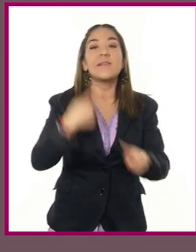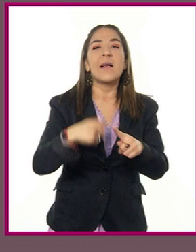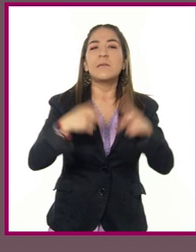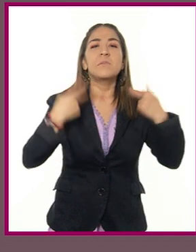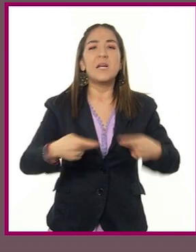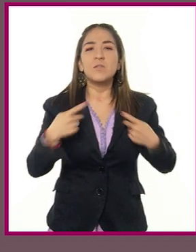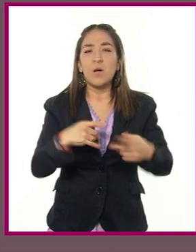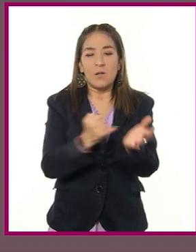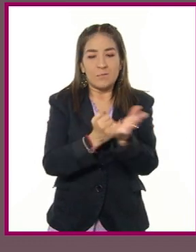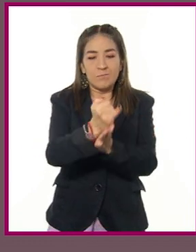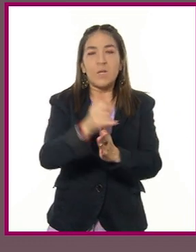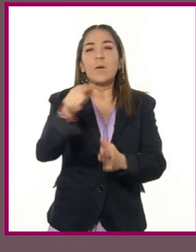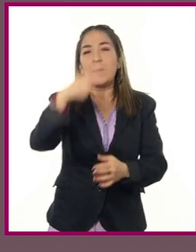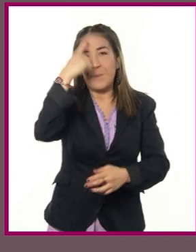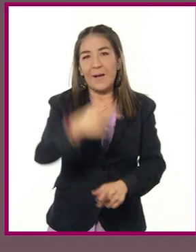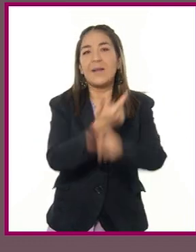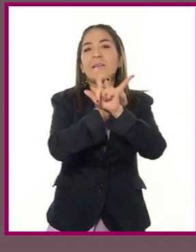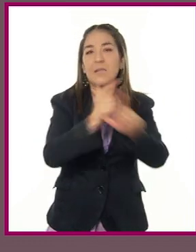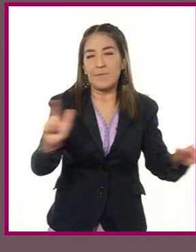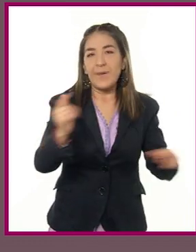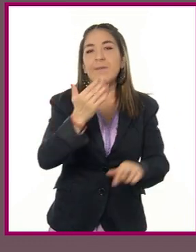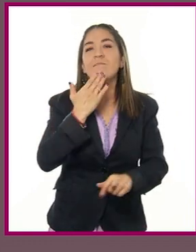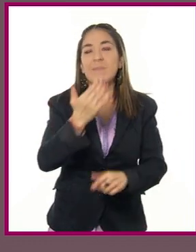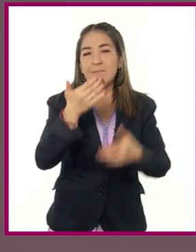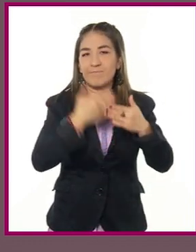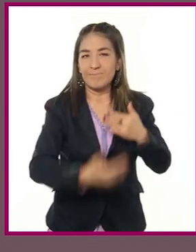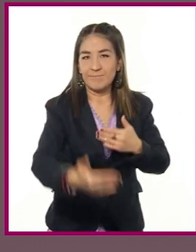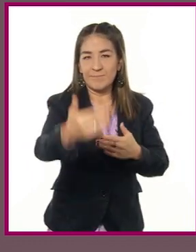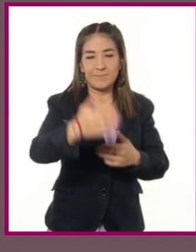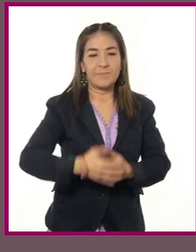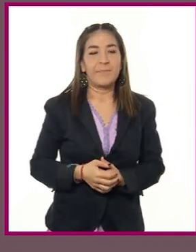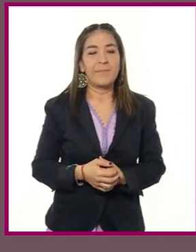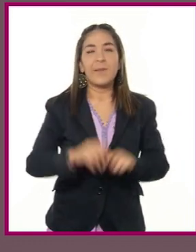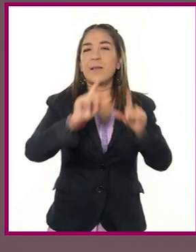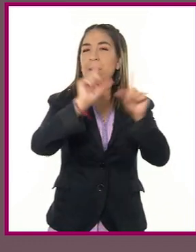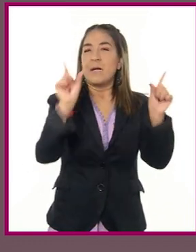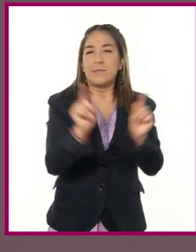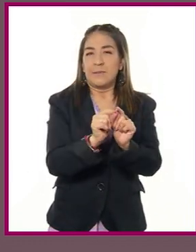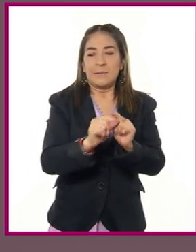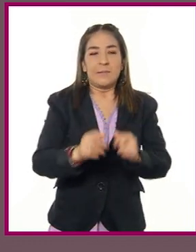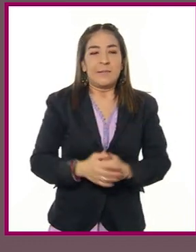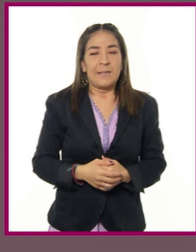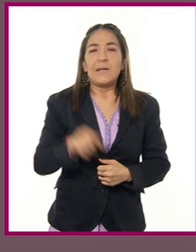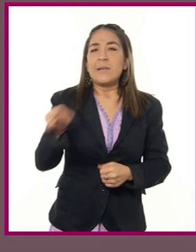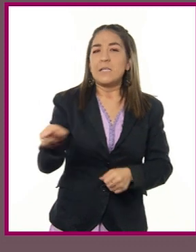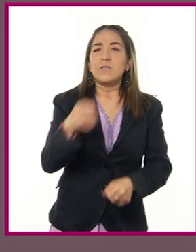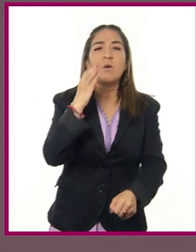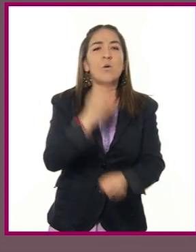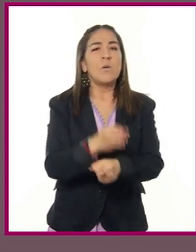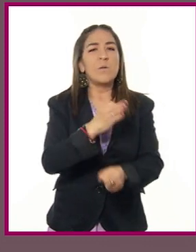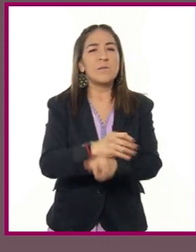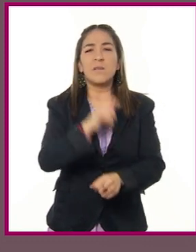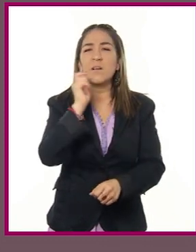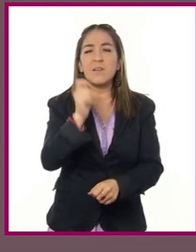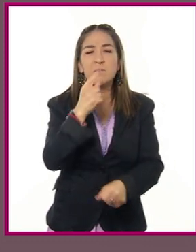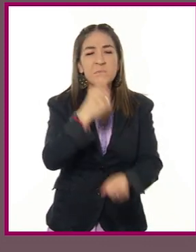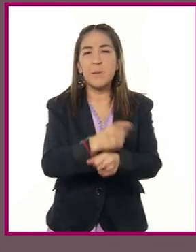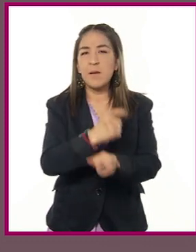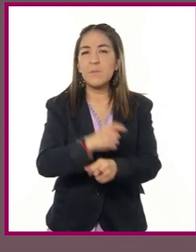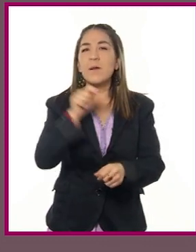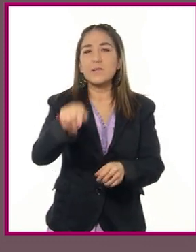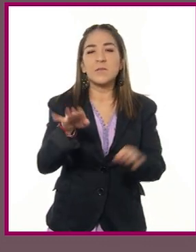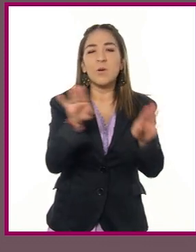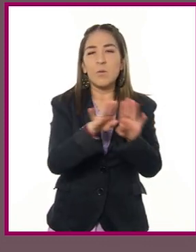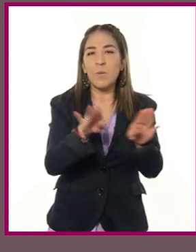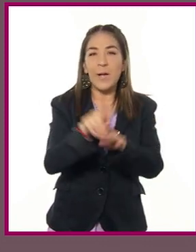mejor garantía de libertad y bienestar. En resumen, en este primer acercamiento, el neoliberalismo